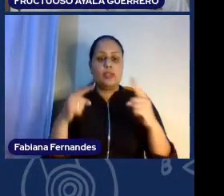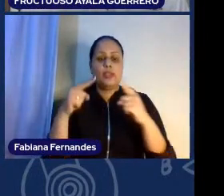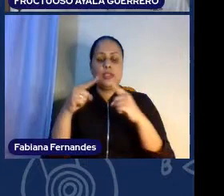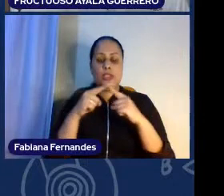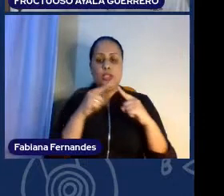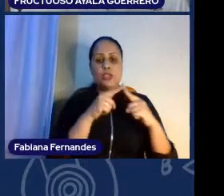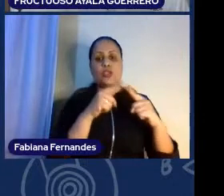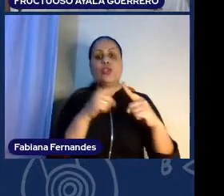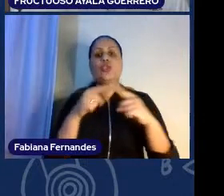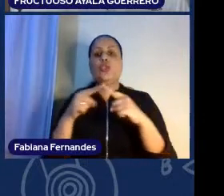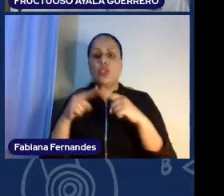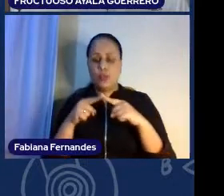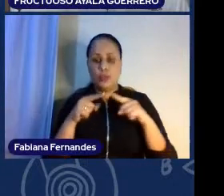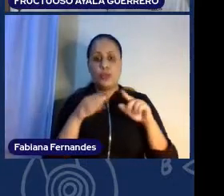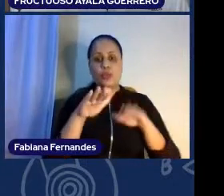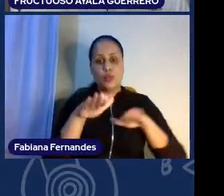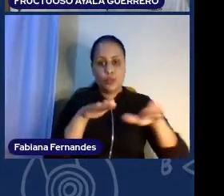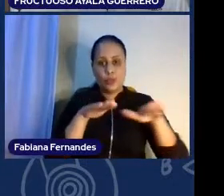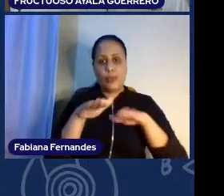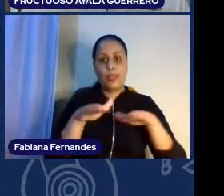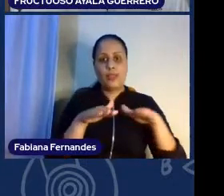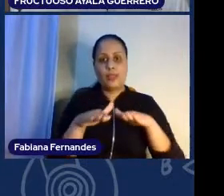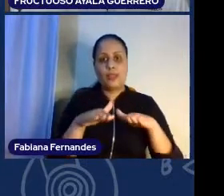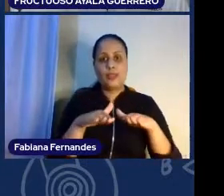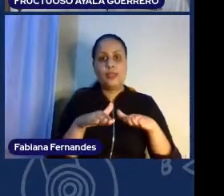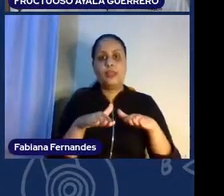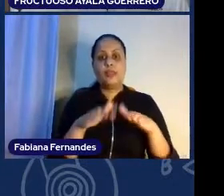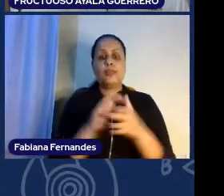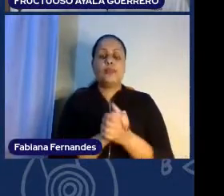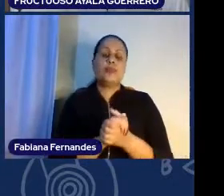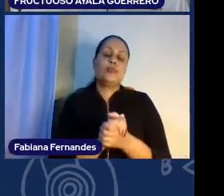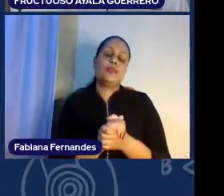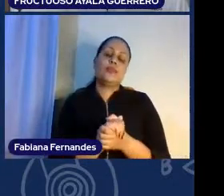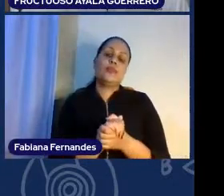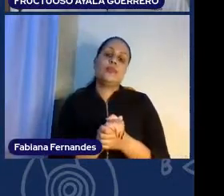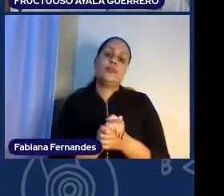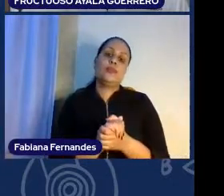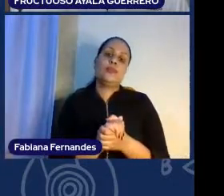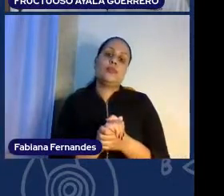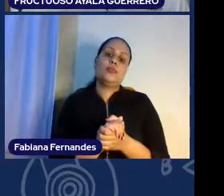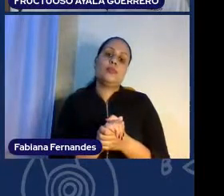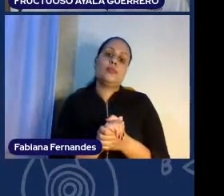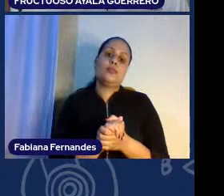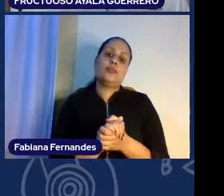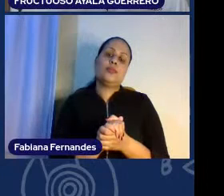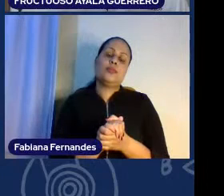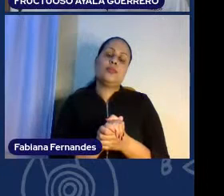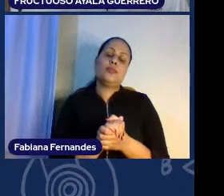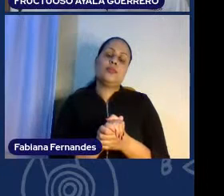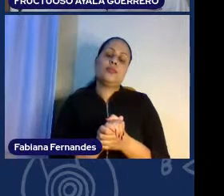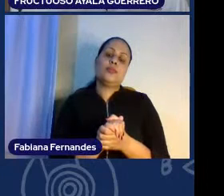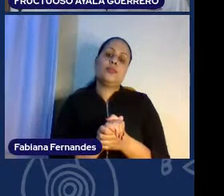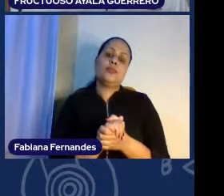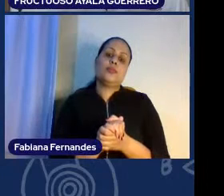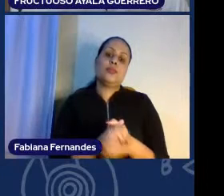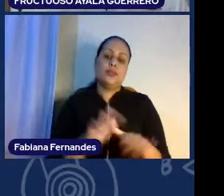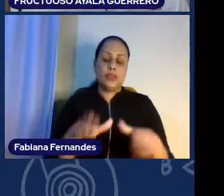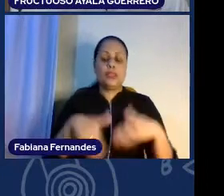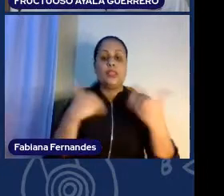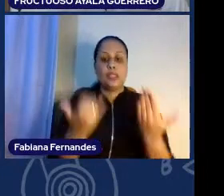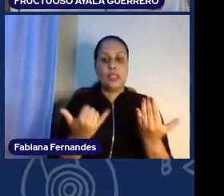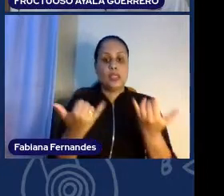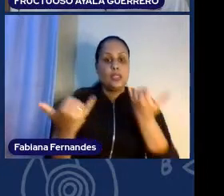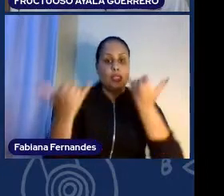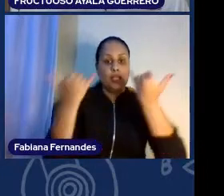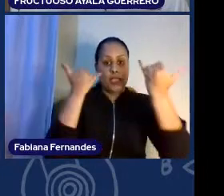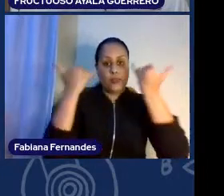que se presentan está aquí. A través de la vía visual entra la información que llega